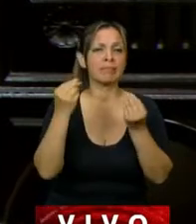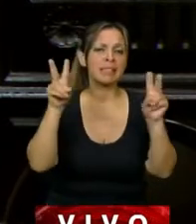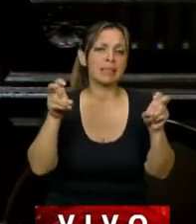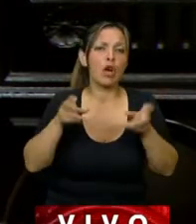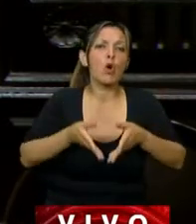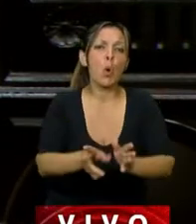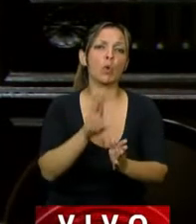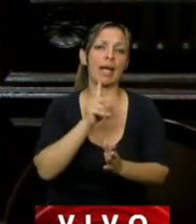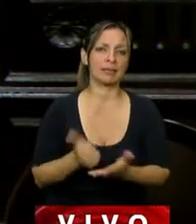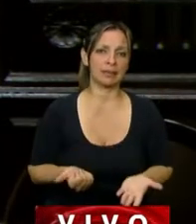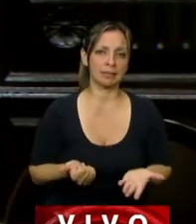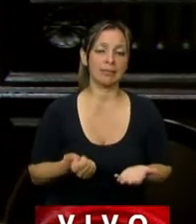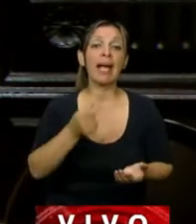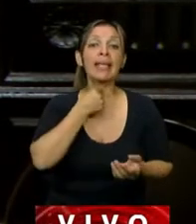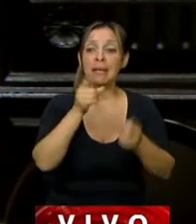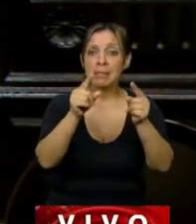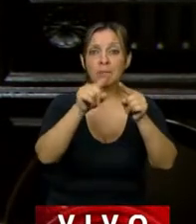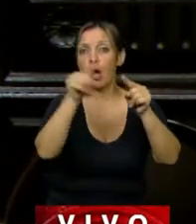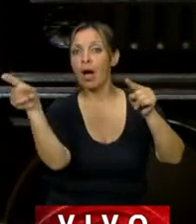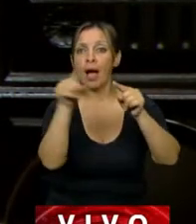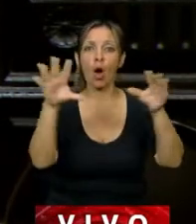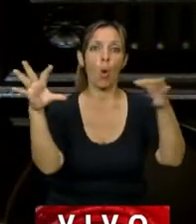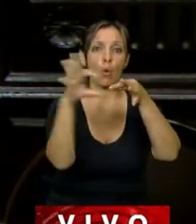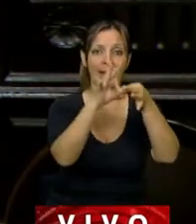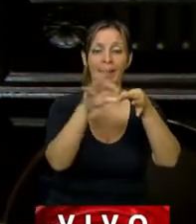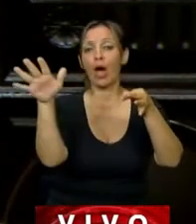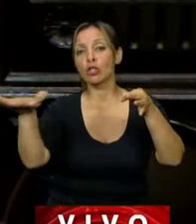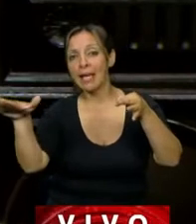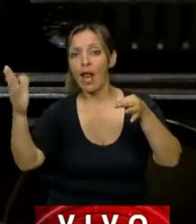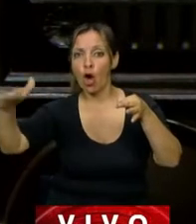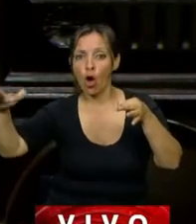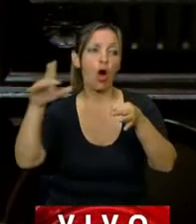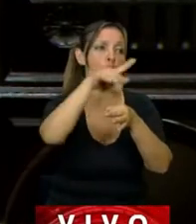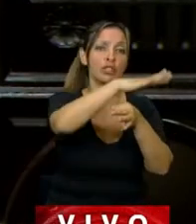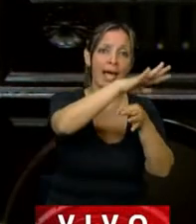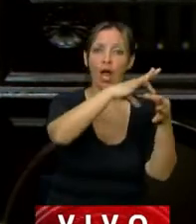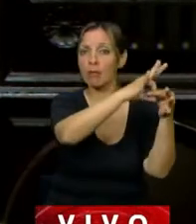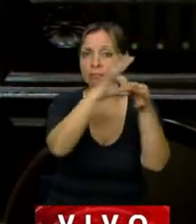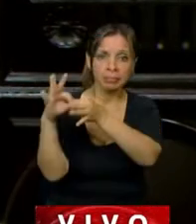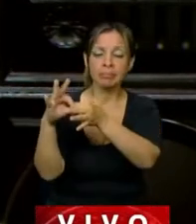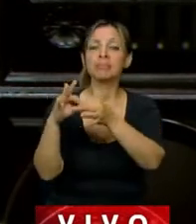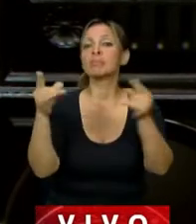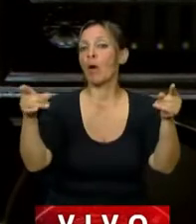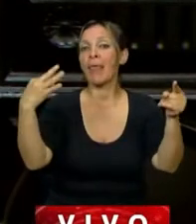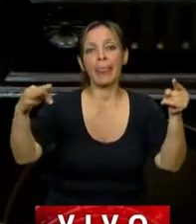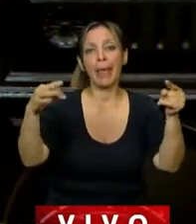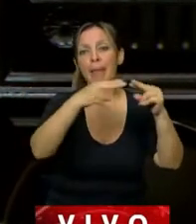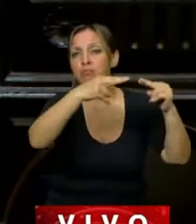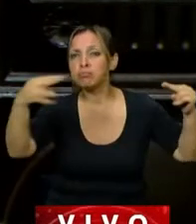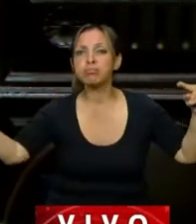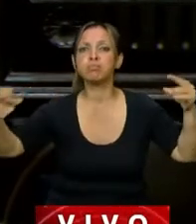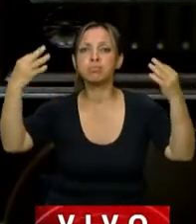si se quiere generar ese corredor bioceánico, básicamente lo que se tiene que lograr es esa conectividad en infraestructura